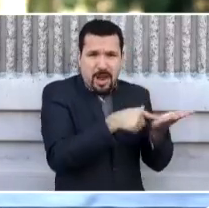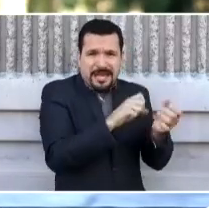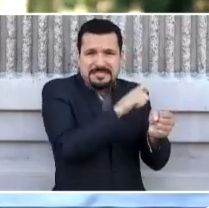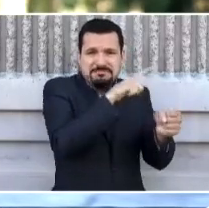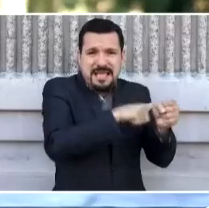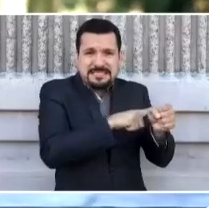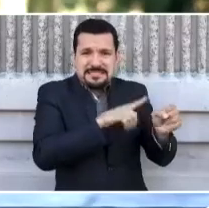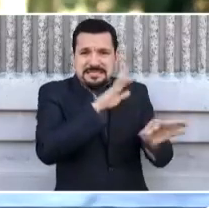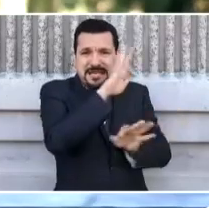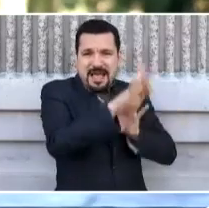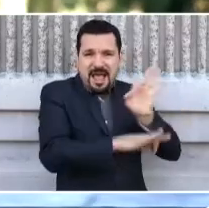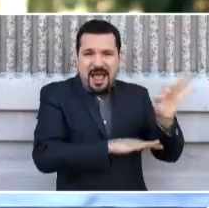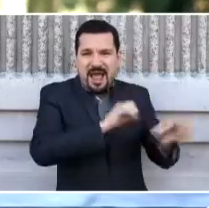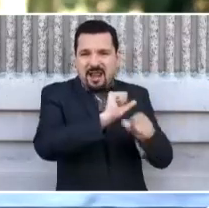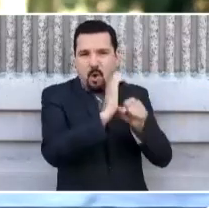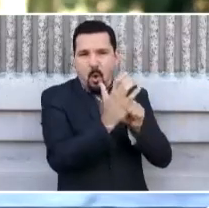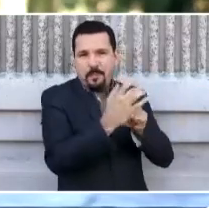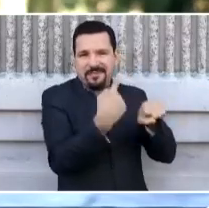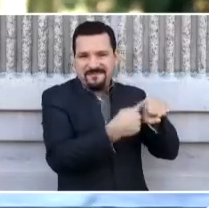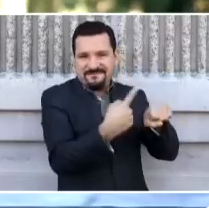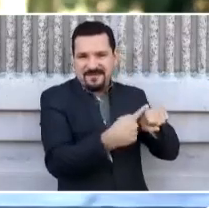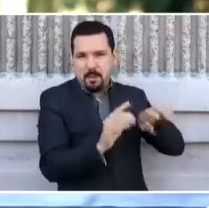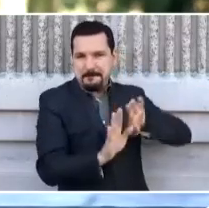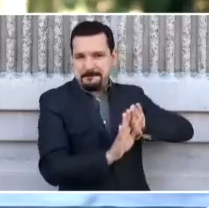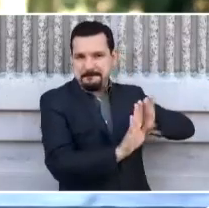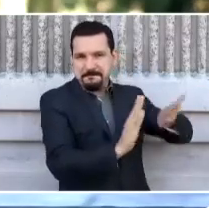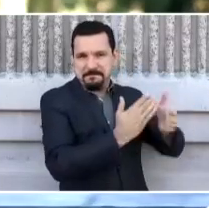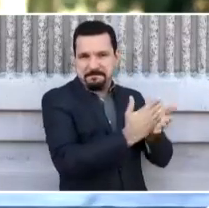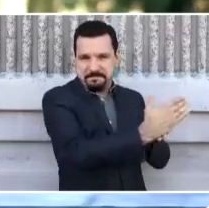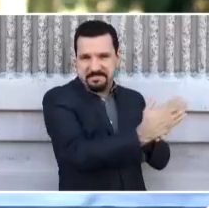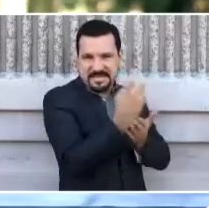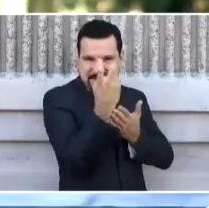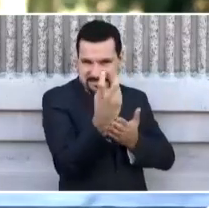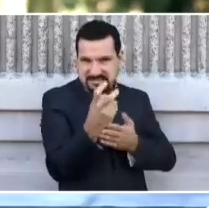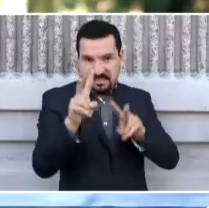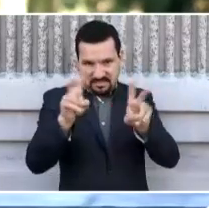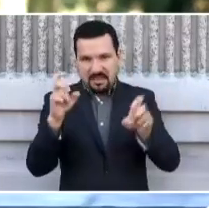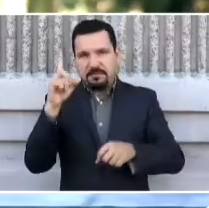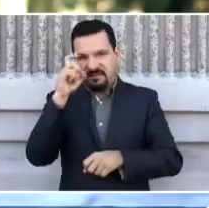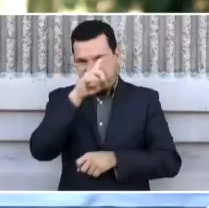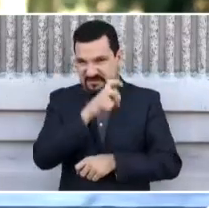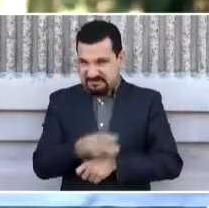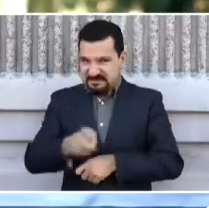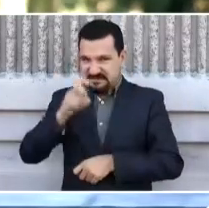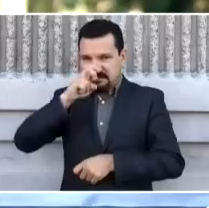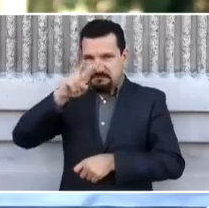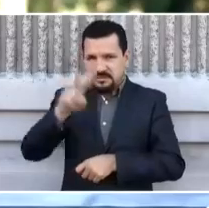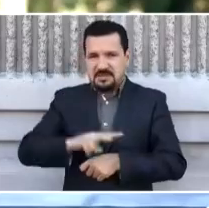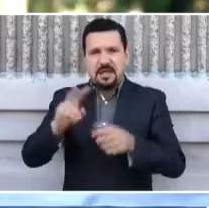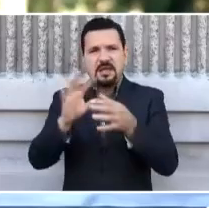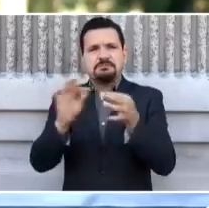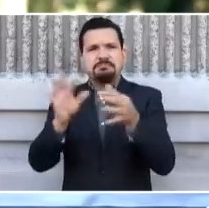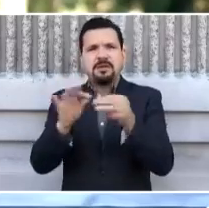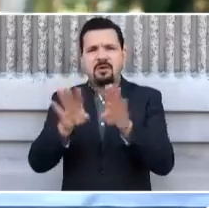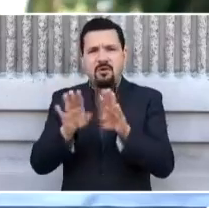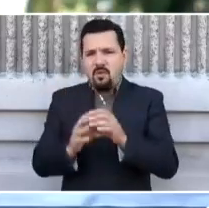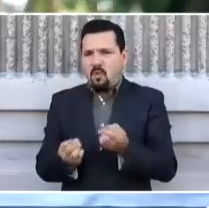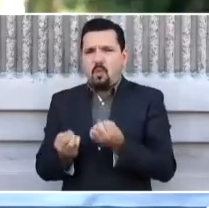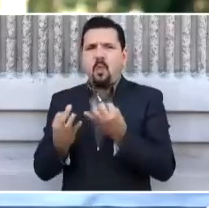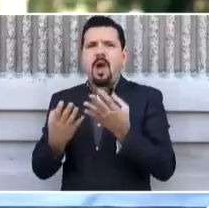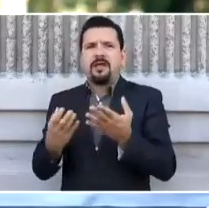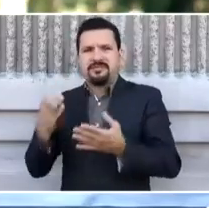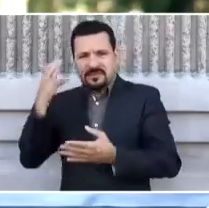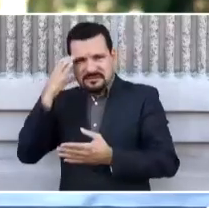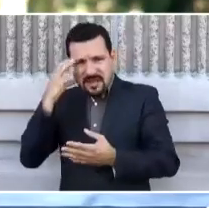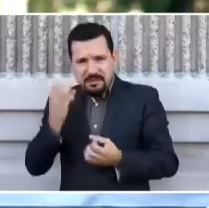de atender a estos pacientes. Es un tema difícil, un tema duro, el hablar de la capacidad, porque